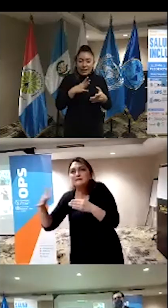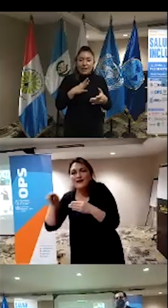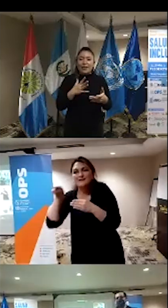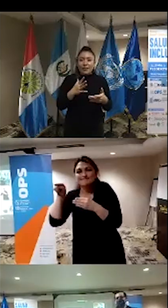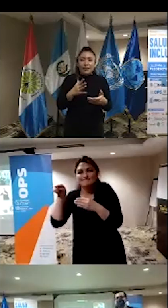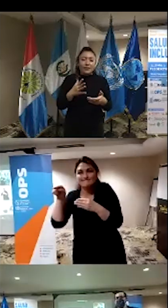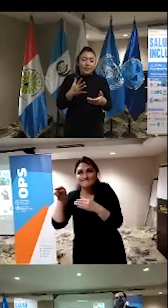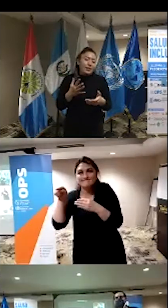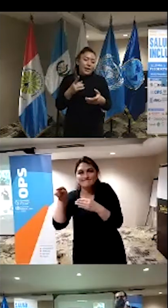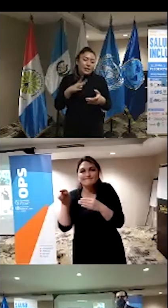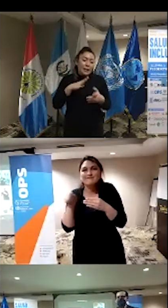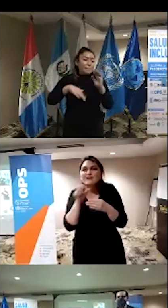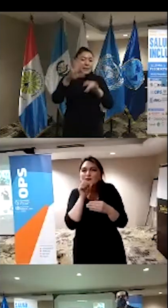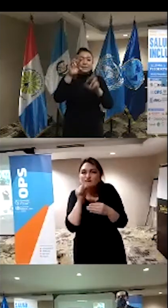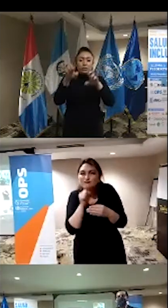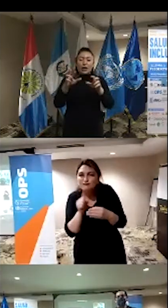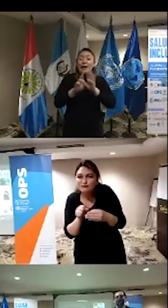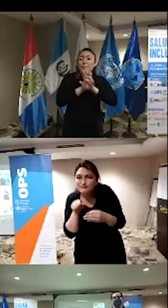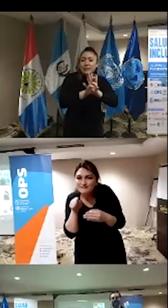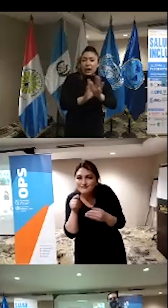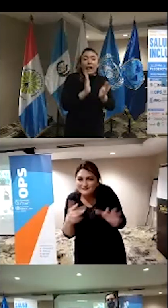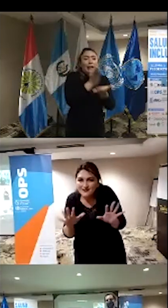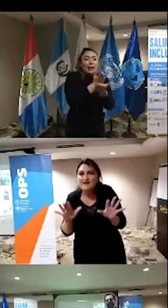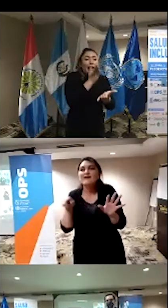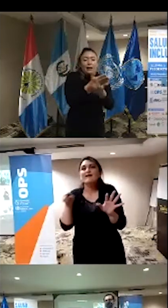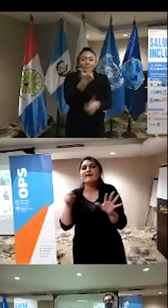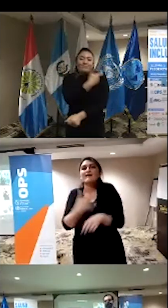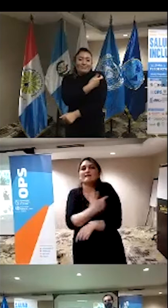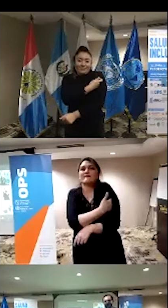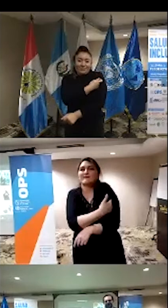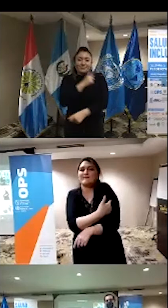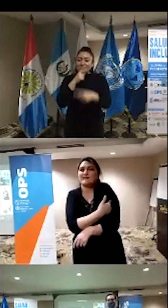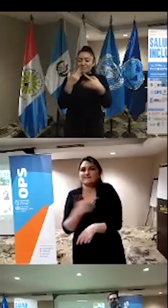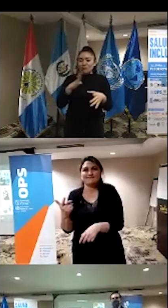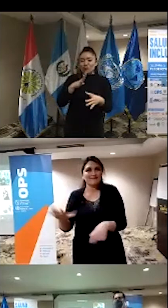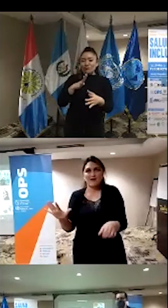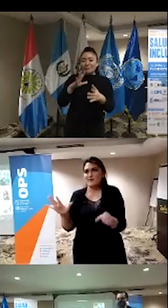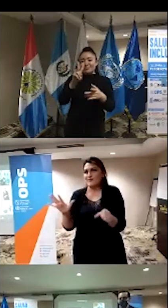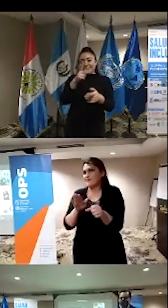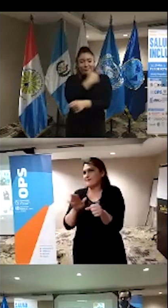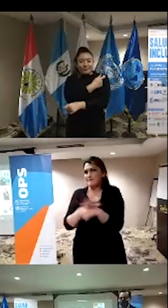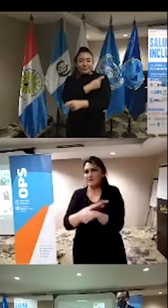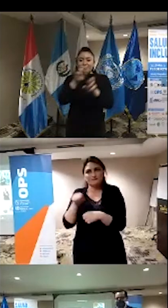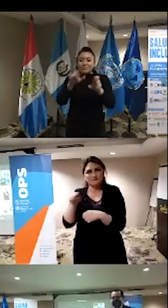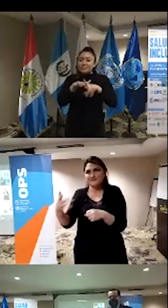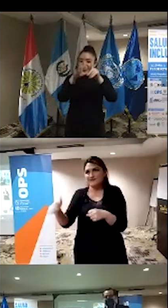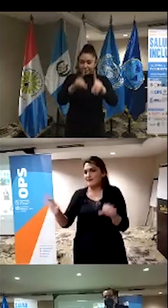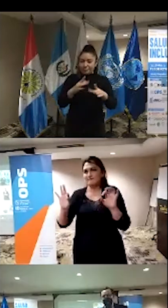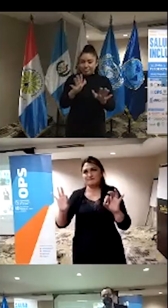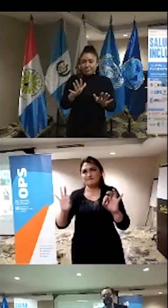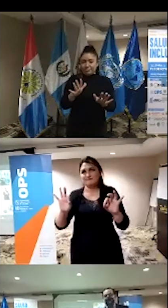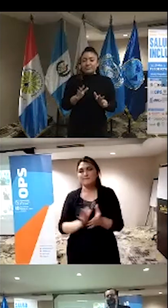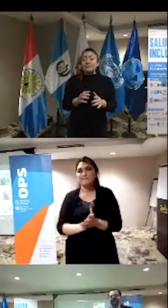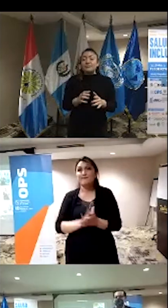que mayor personas representan, quienes han acudido a la vacunación y que tienen ya el cuadro completo de personas con discapacidad. Y